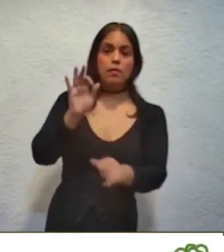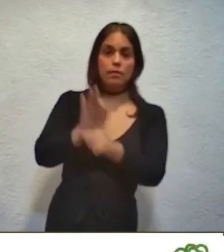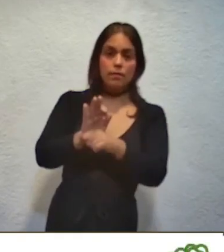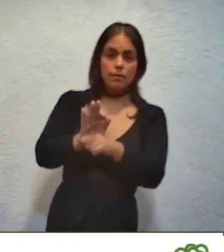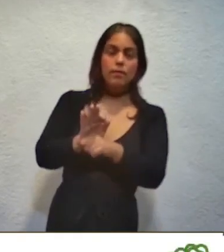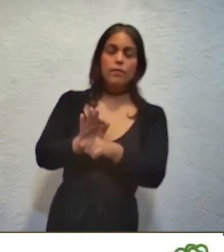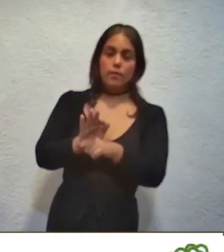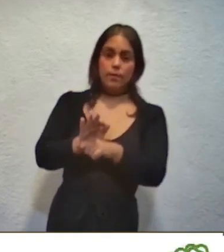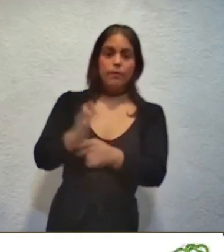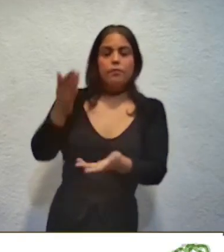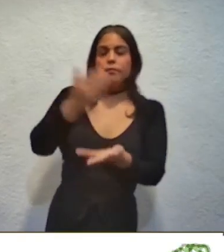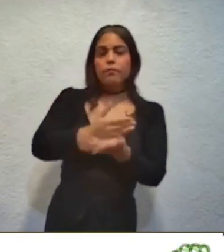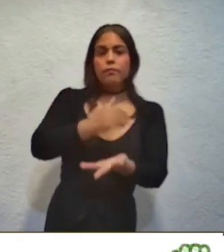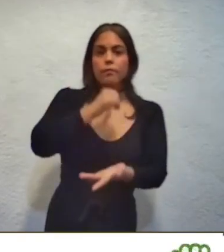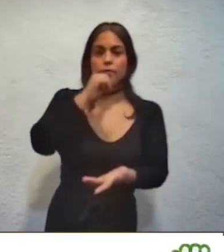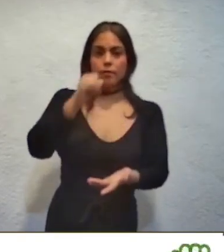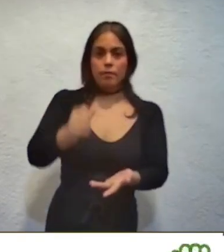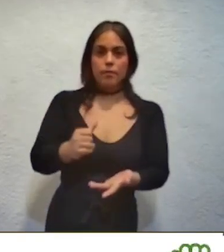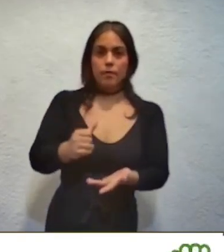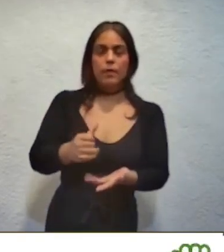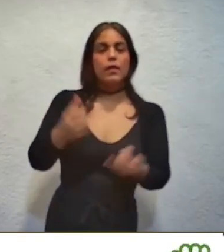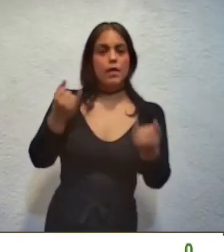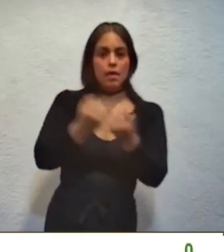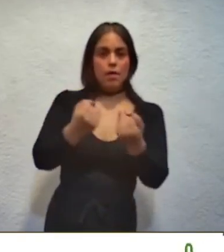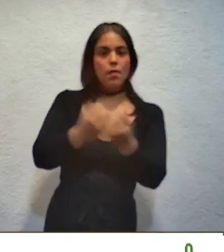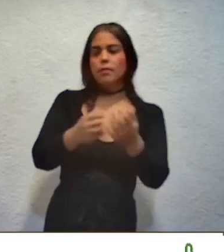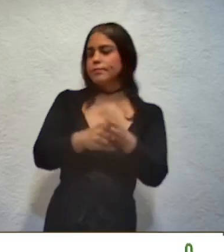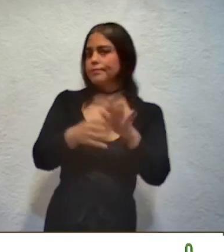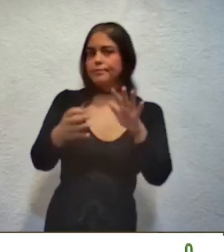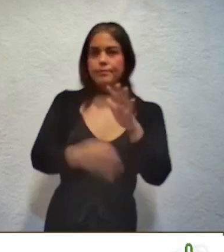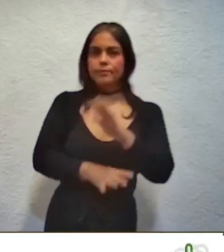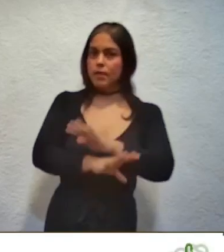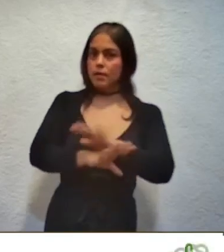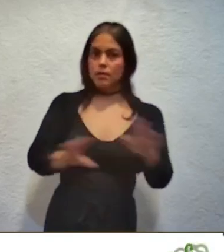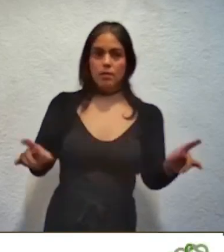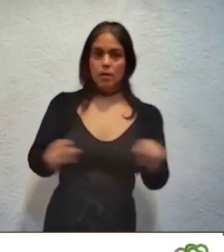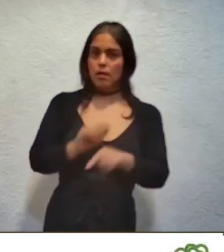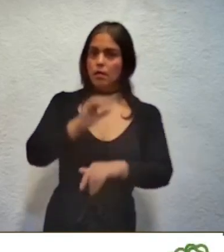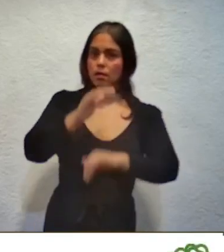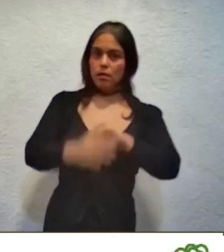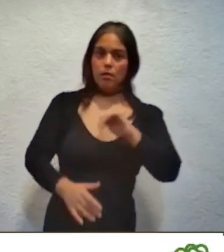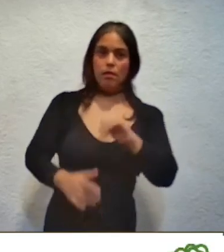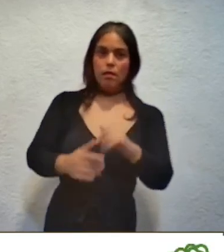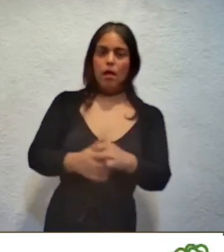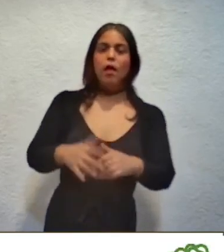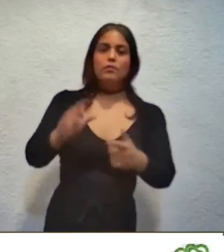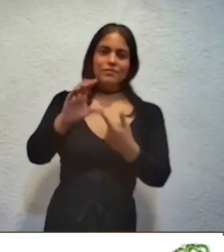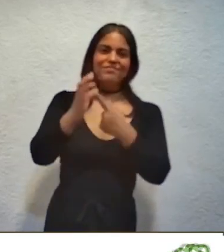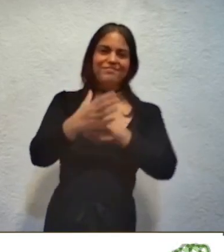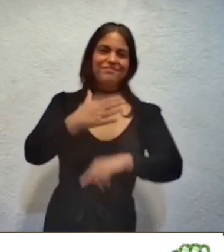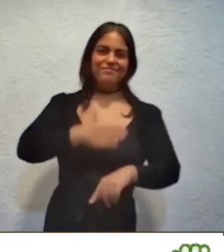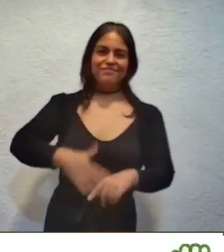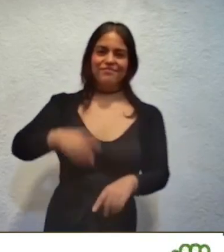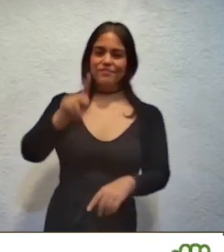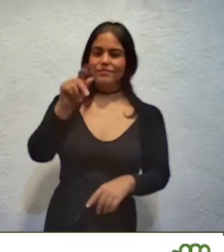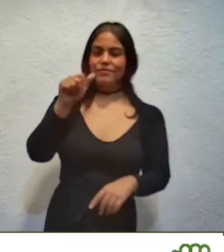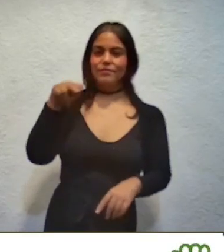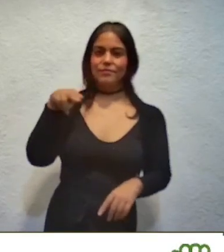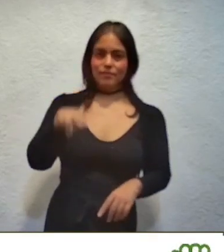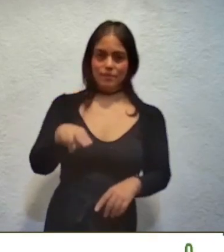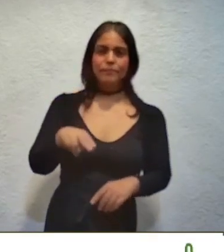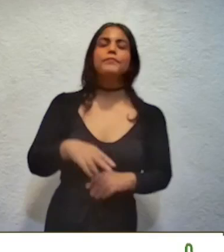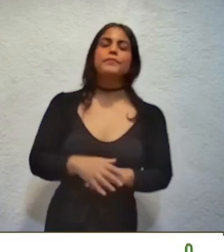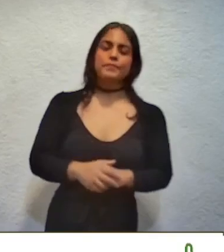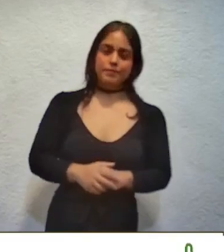del procedimiento y la determinación firme de desechamiento de la Comisión de Justicia del PAN, pues se configuró un acto autónomo o diverso